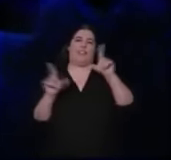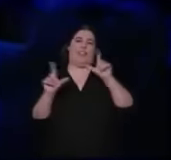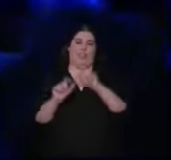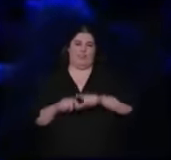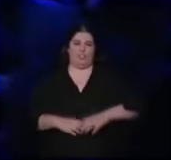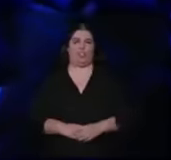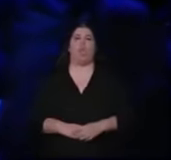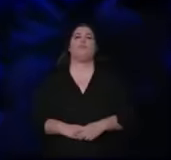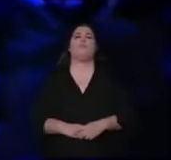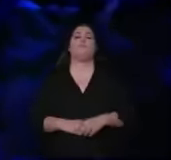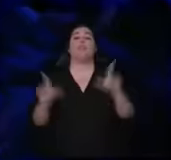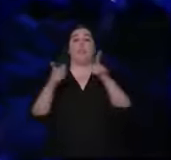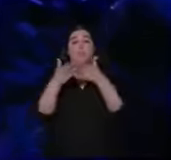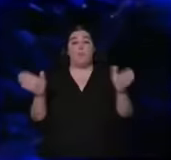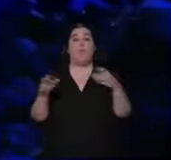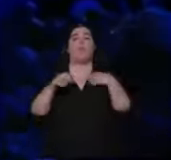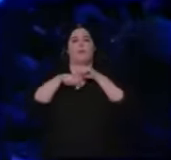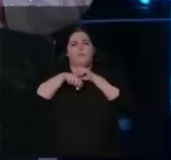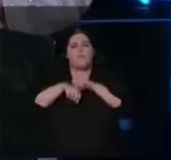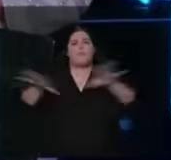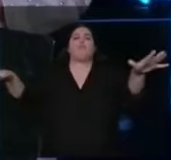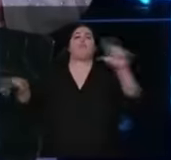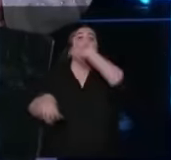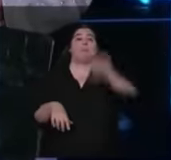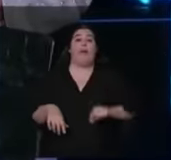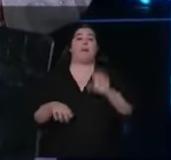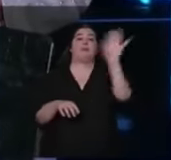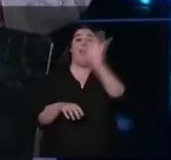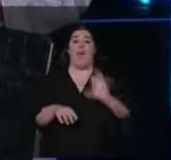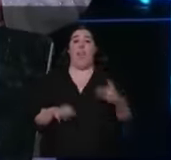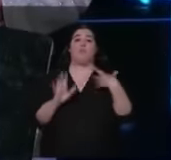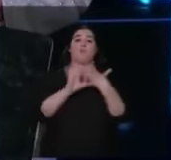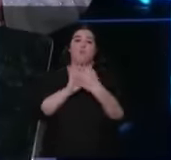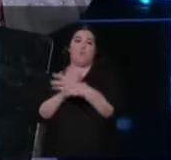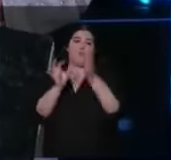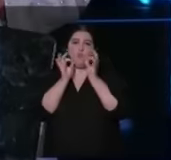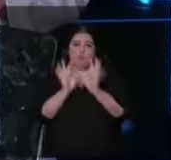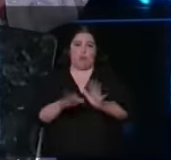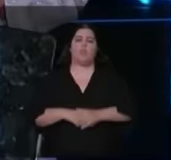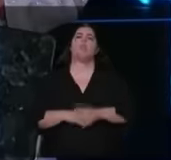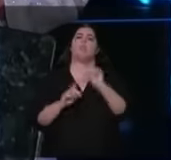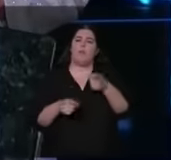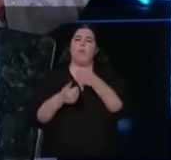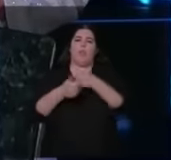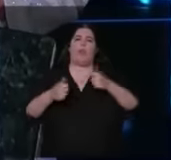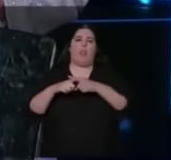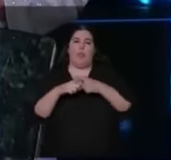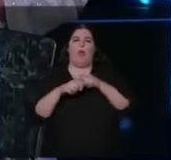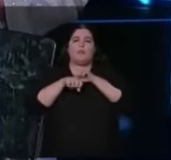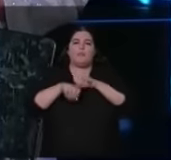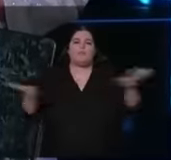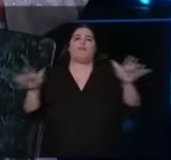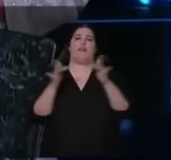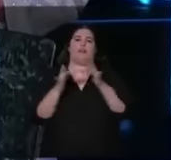de Televisión. La televisión pública distribuye la señal para todos los canales que quieran tomarla. También este debate se